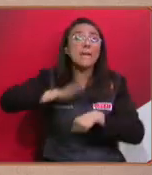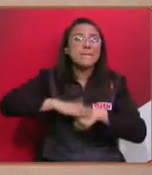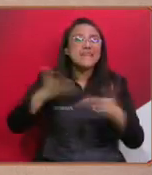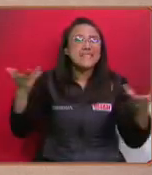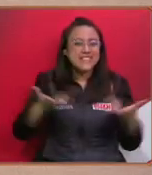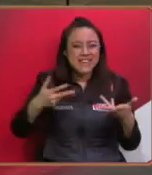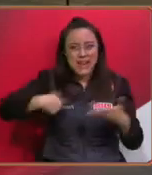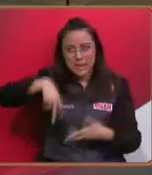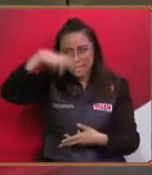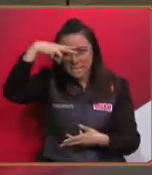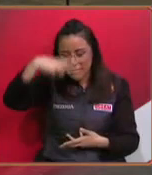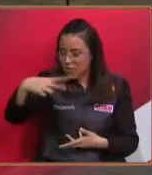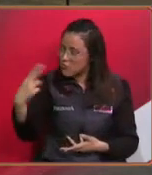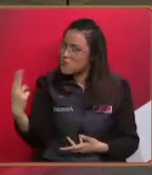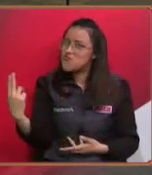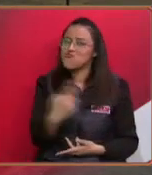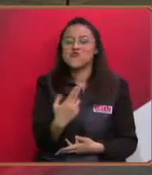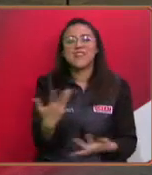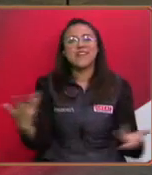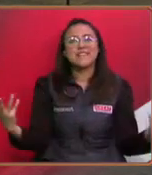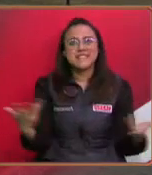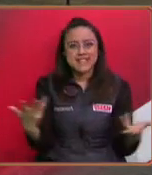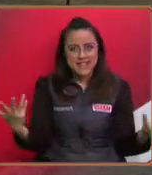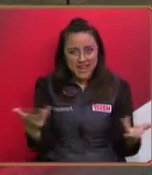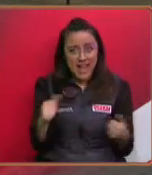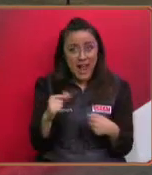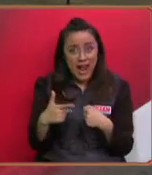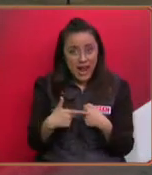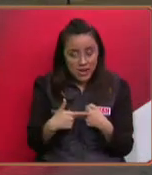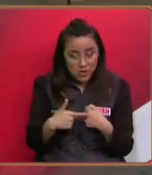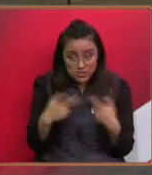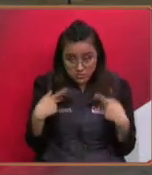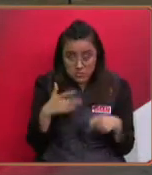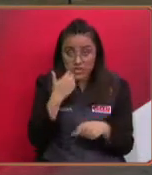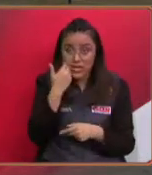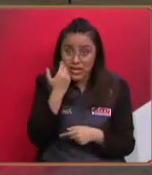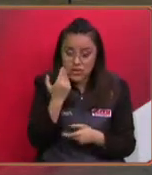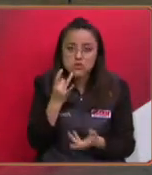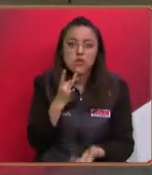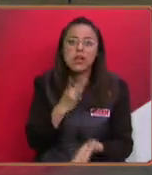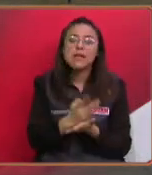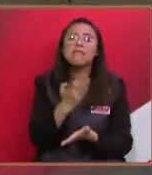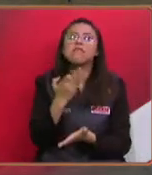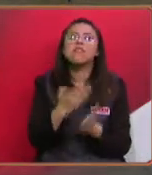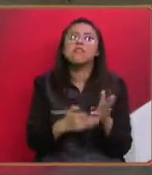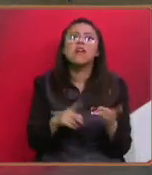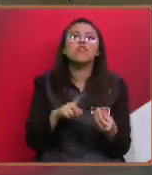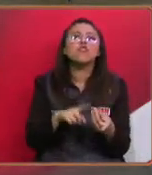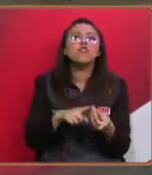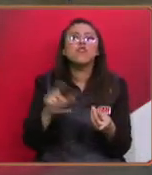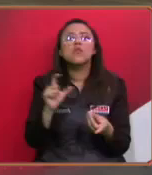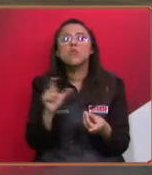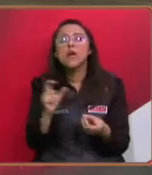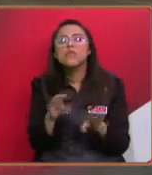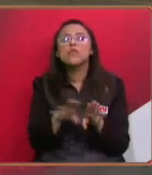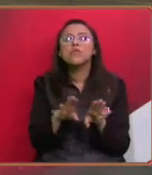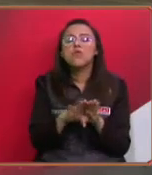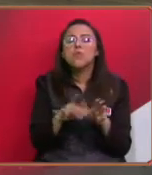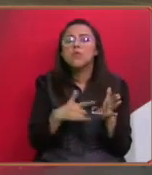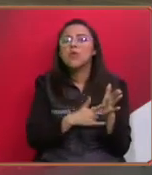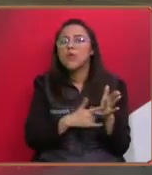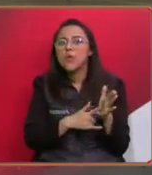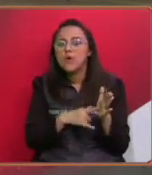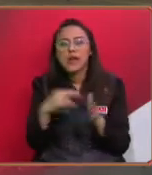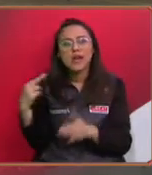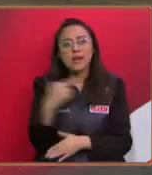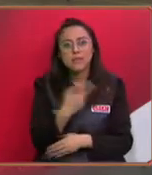más cosas. En México, seguro. Urge hacer cosas. La gente quiere hacerlas. Lo único que falta es decirles dónde, cuándo, cómo, a qué hora y